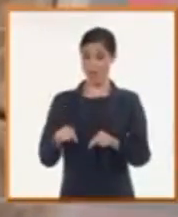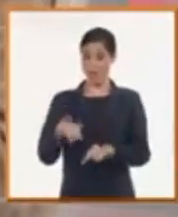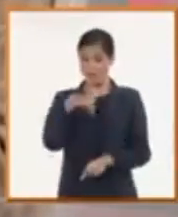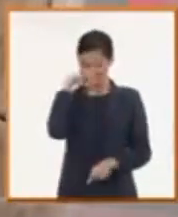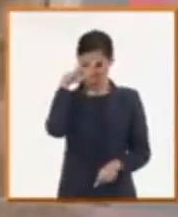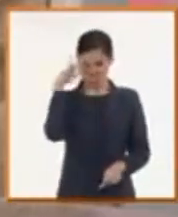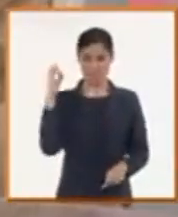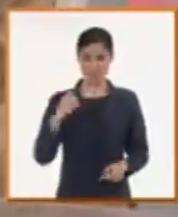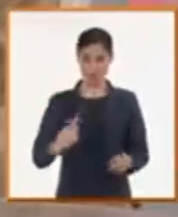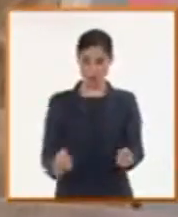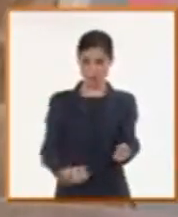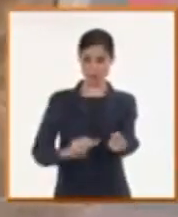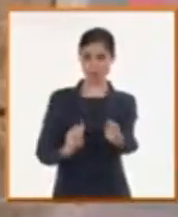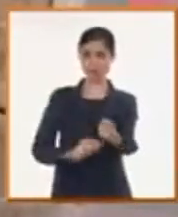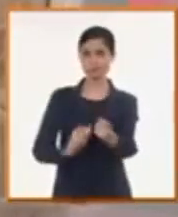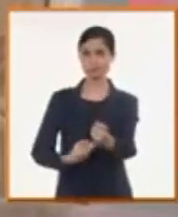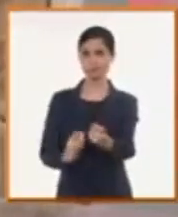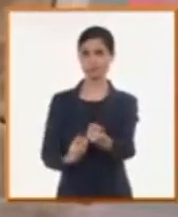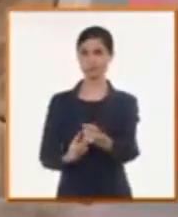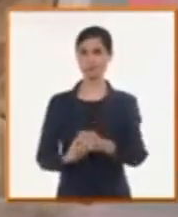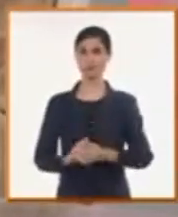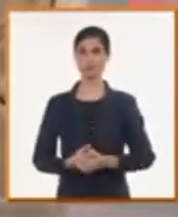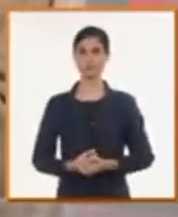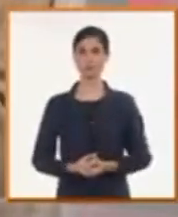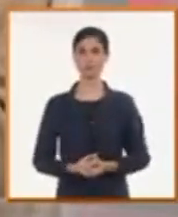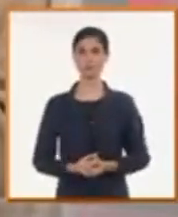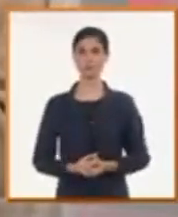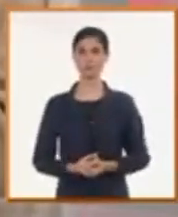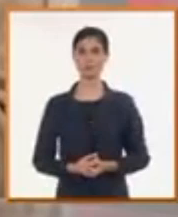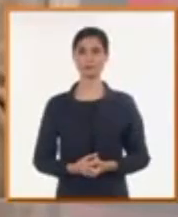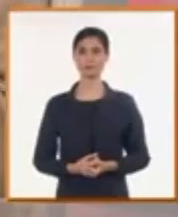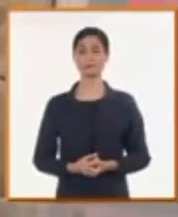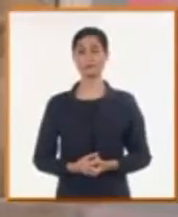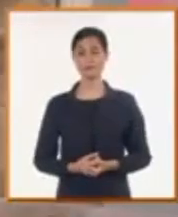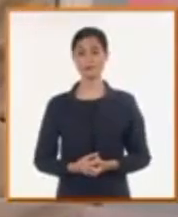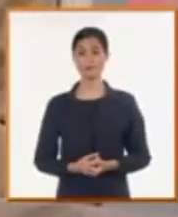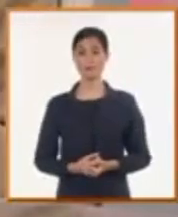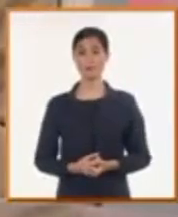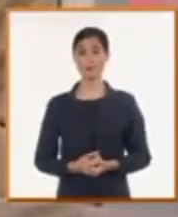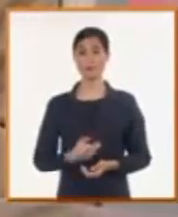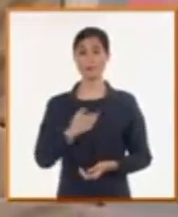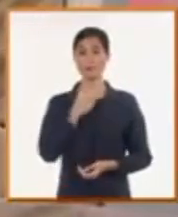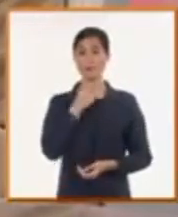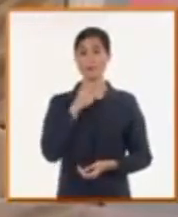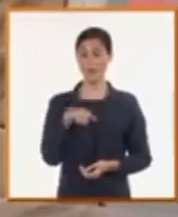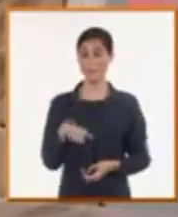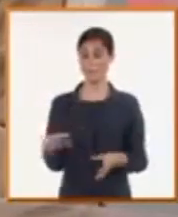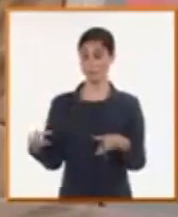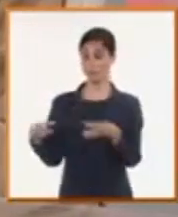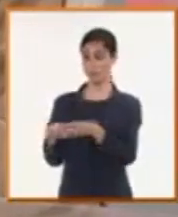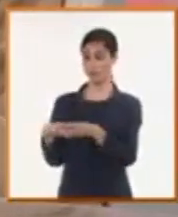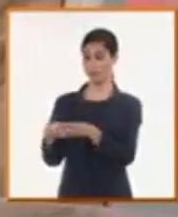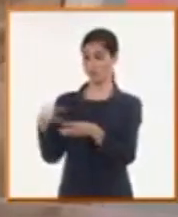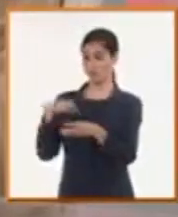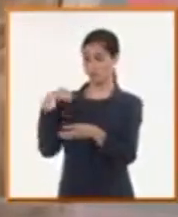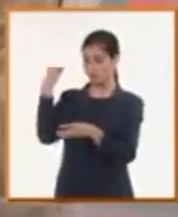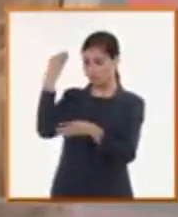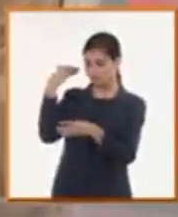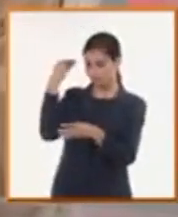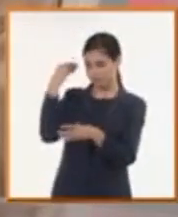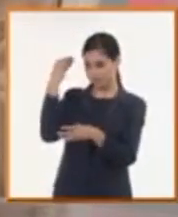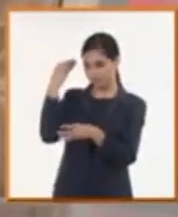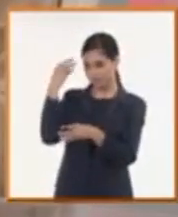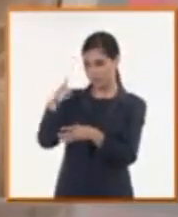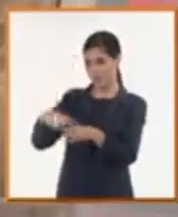Y realmente, posterior a un minucioso análisis que se hizo en esta reunión a la cual yo le hacía referencia, se